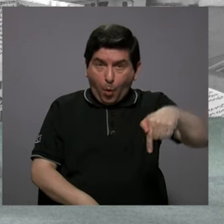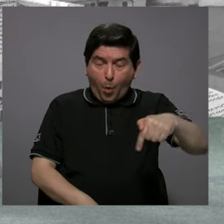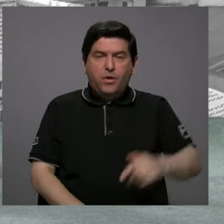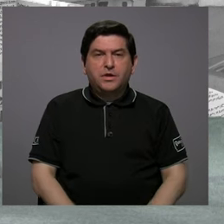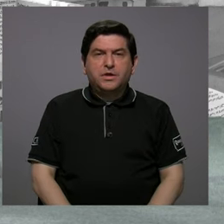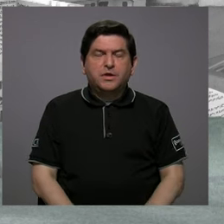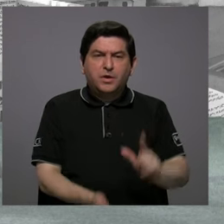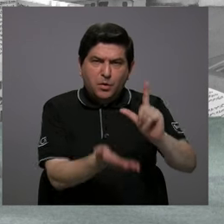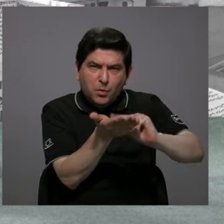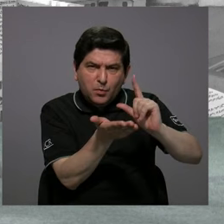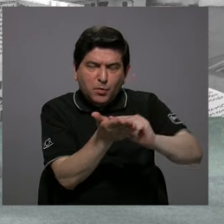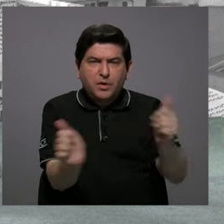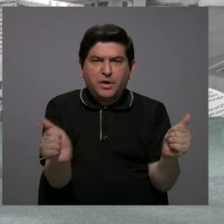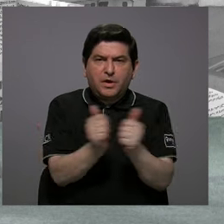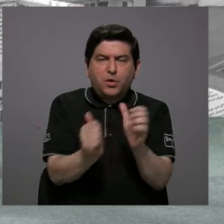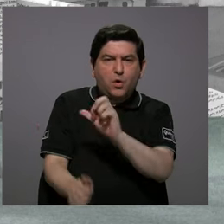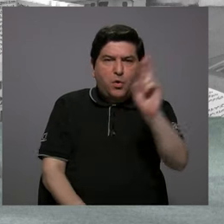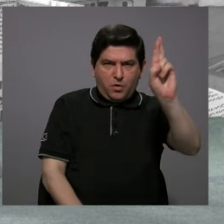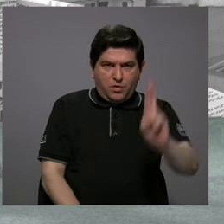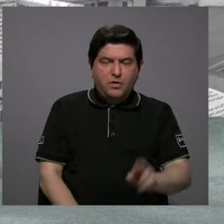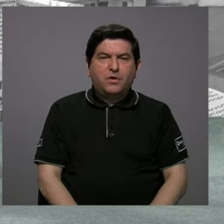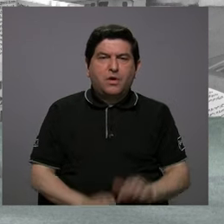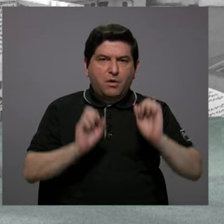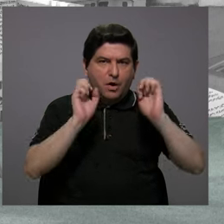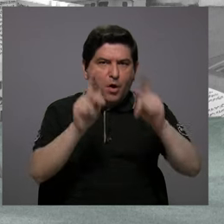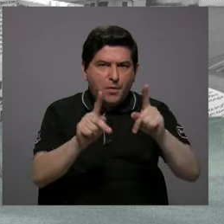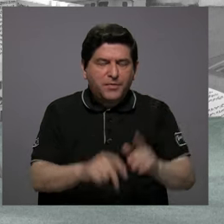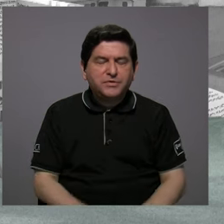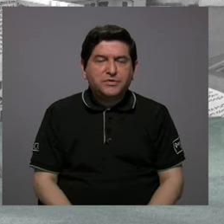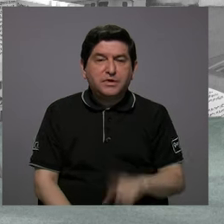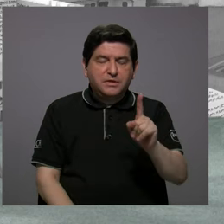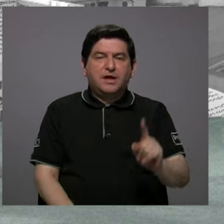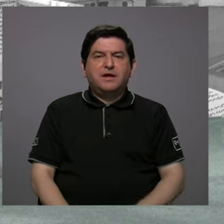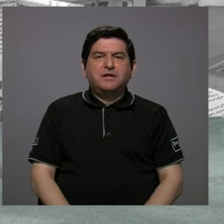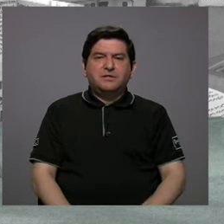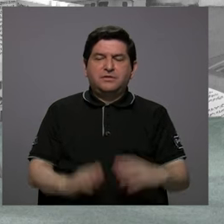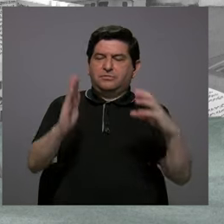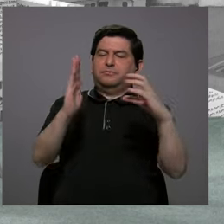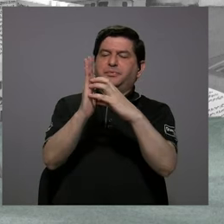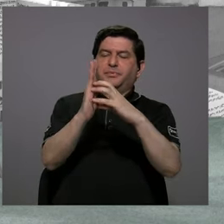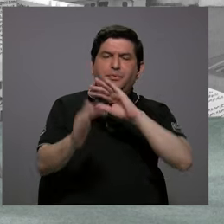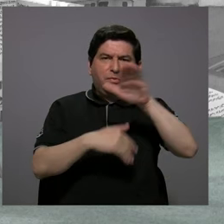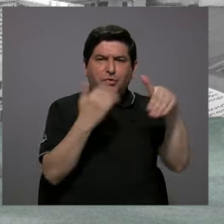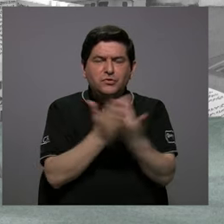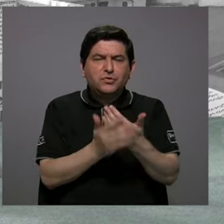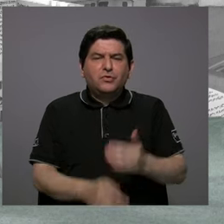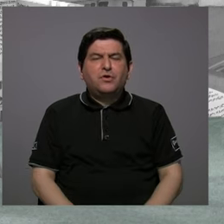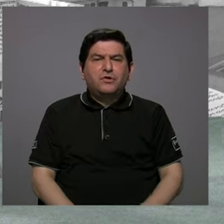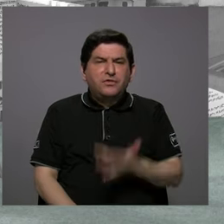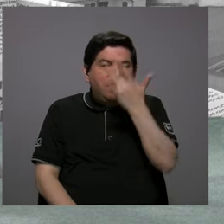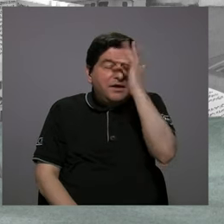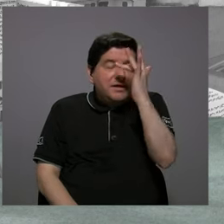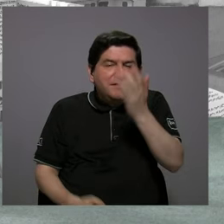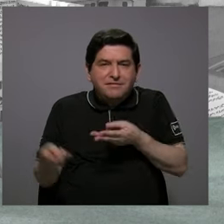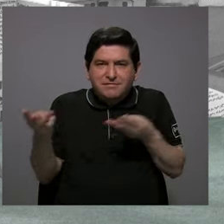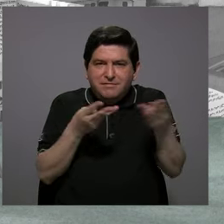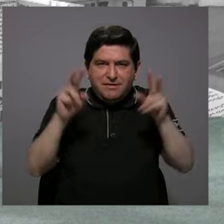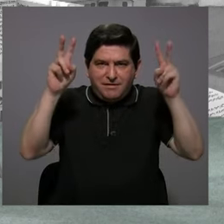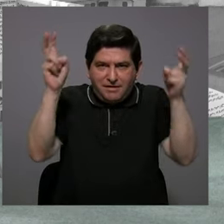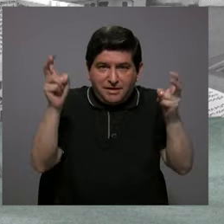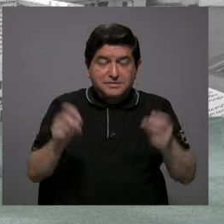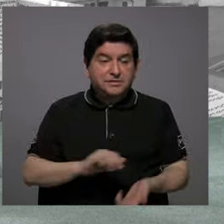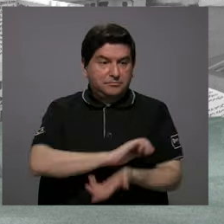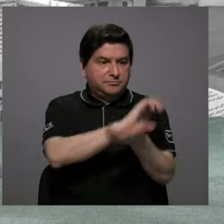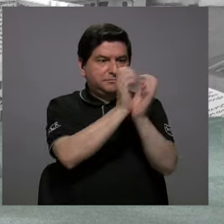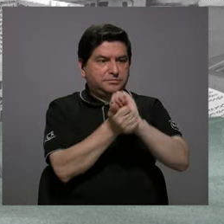hoy estamos publicando junto a Costa Rica la posibilidad también de un paper con todo lo que hay en inteligencia de mercados porque hoy va